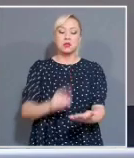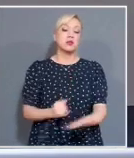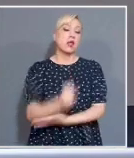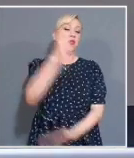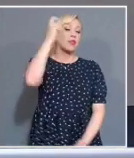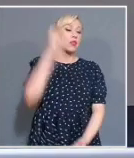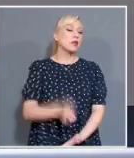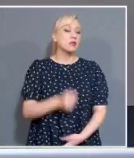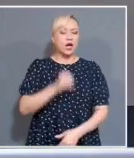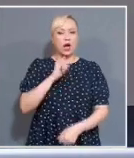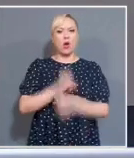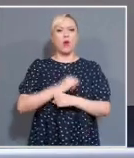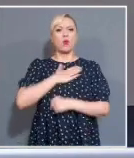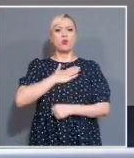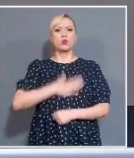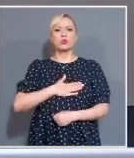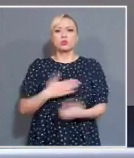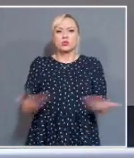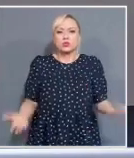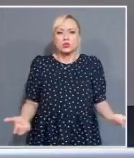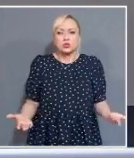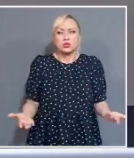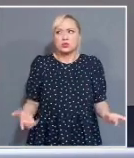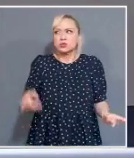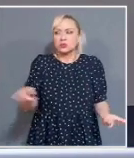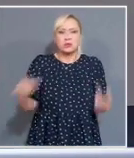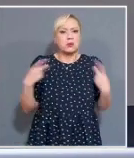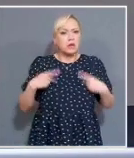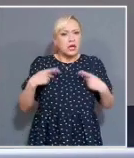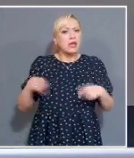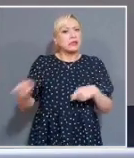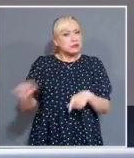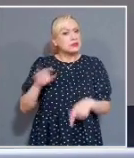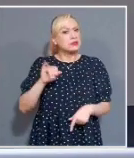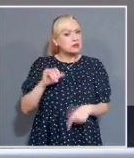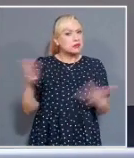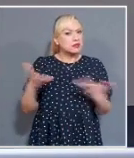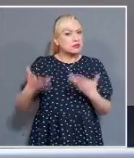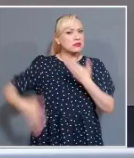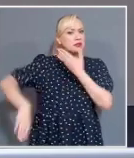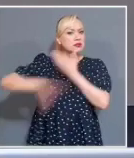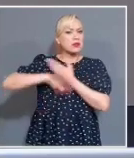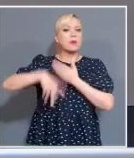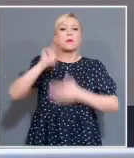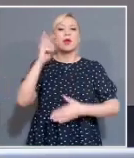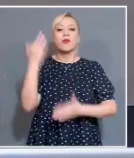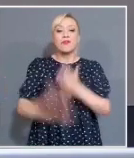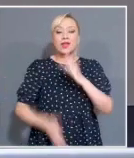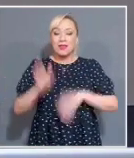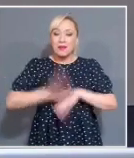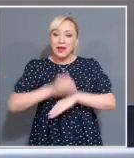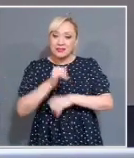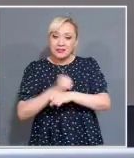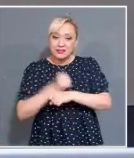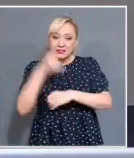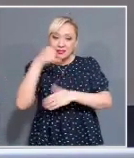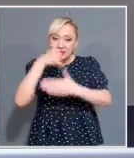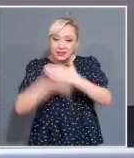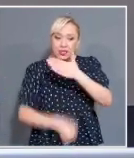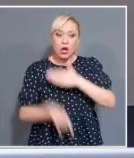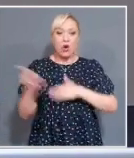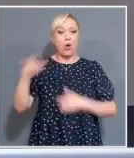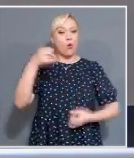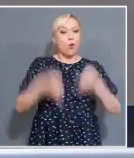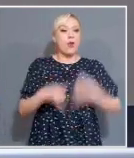sí intervino en su comisión. En esa tesitura, la actitud de los jueces de control debe ser más activa. En este tipo